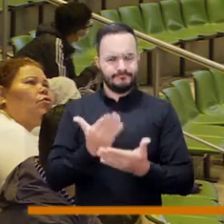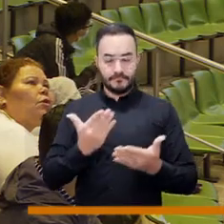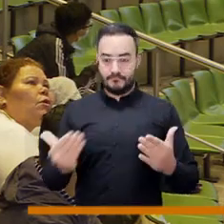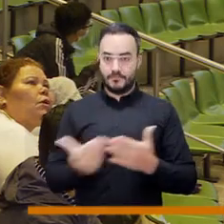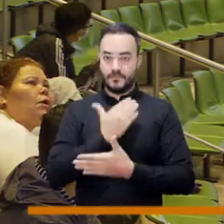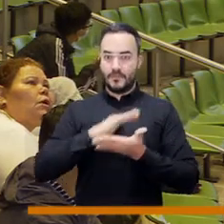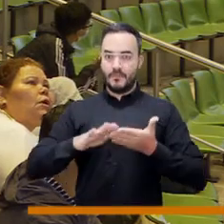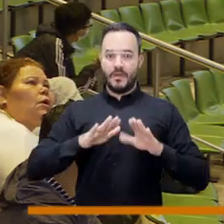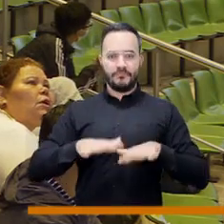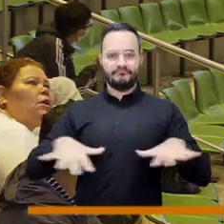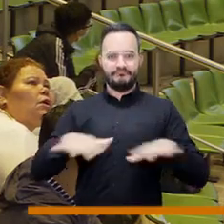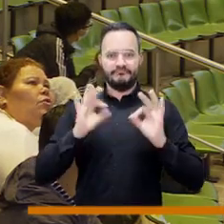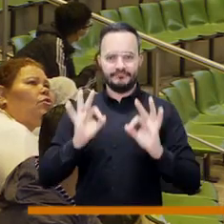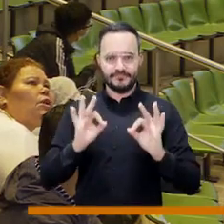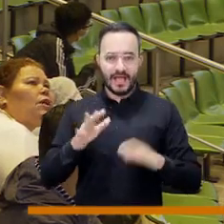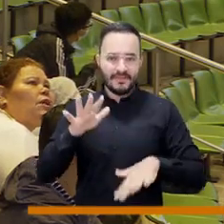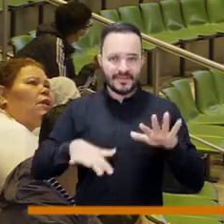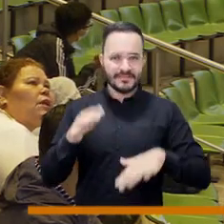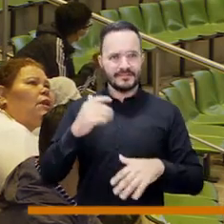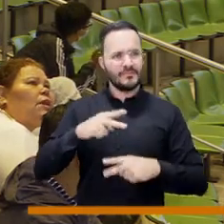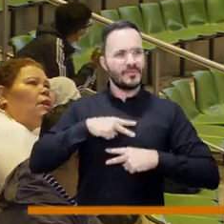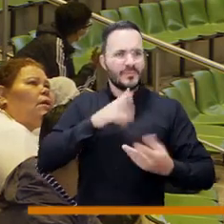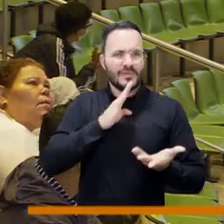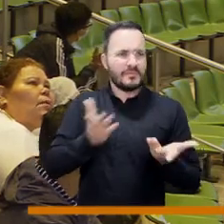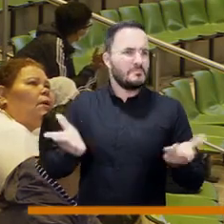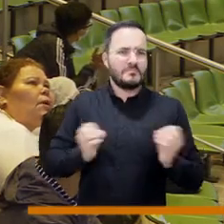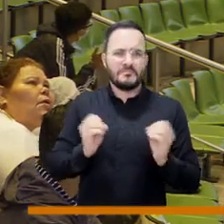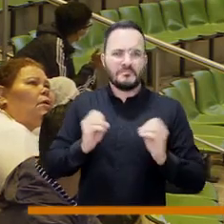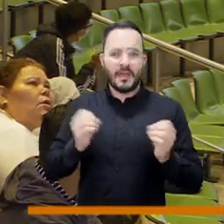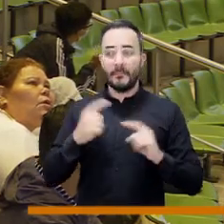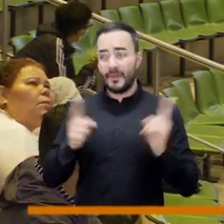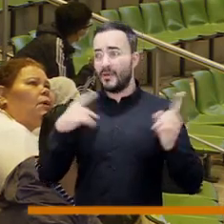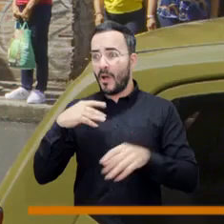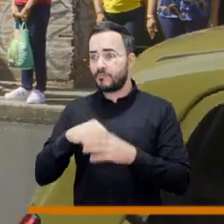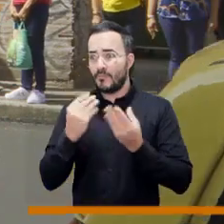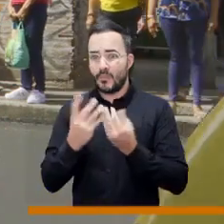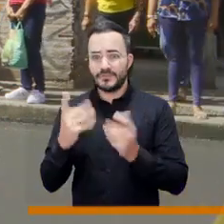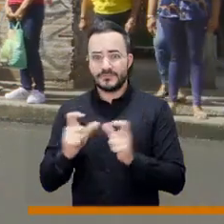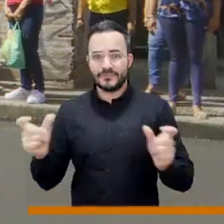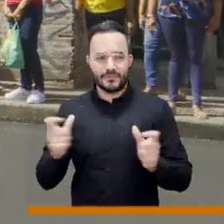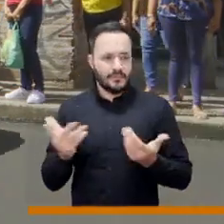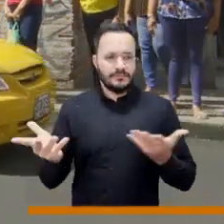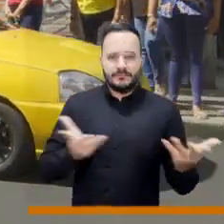algo novedoso que, como dicen algunos, es de nadie y es de todos?